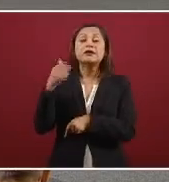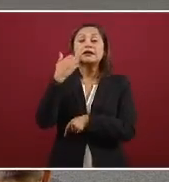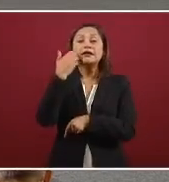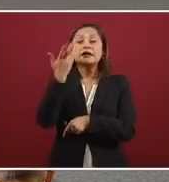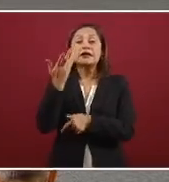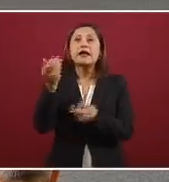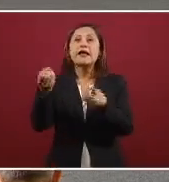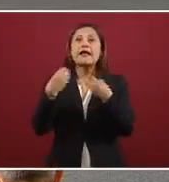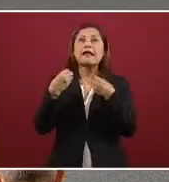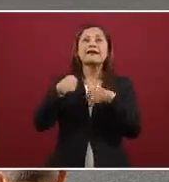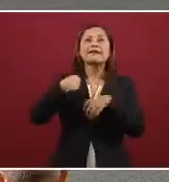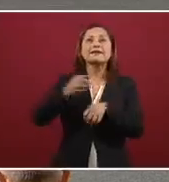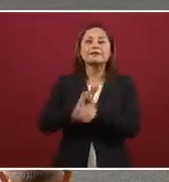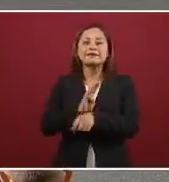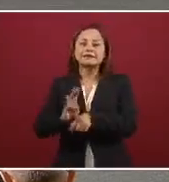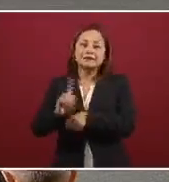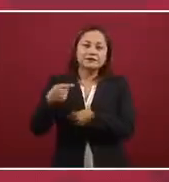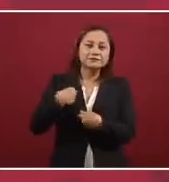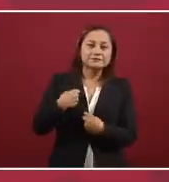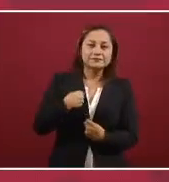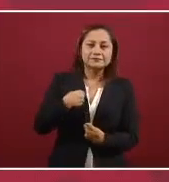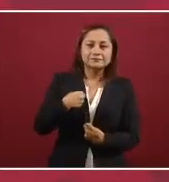Por eso se les